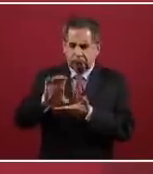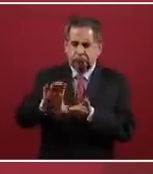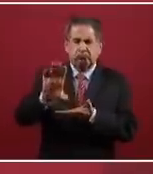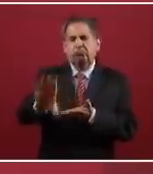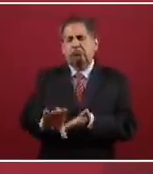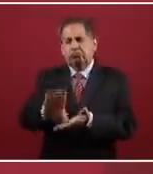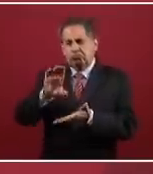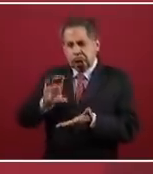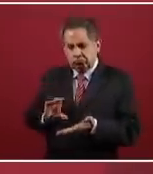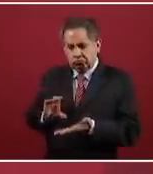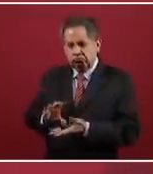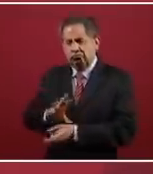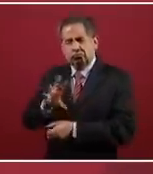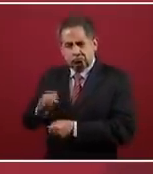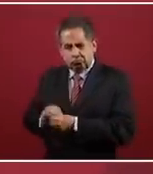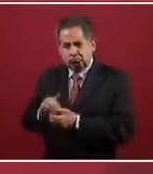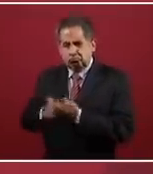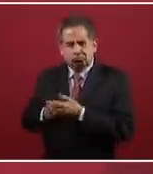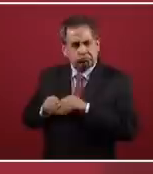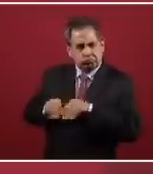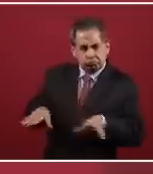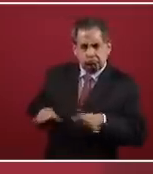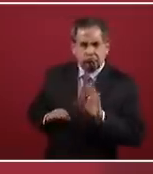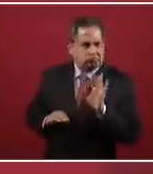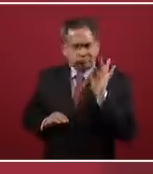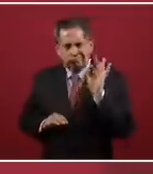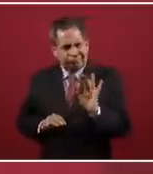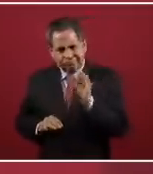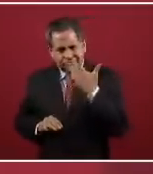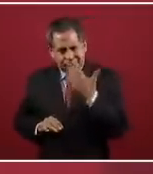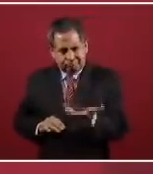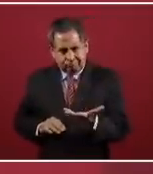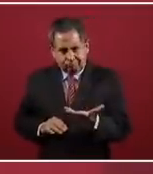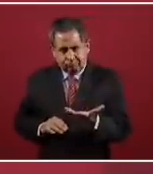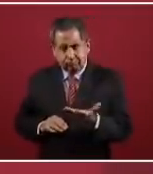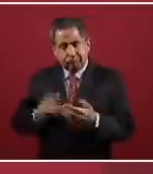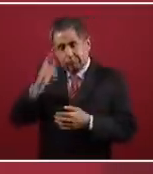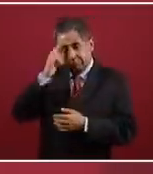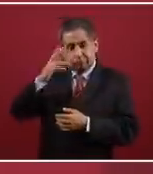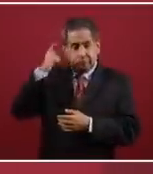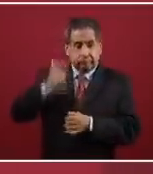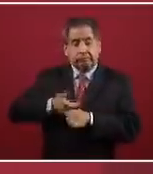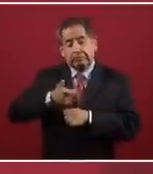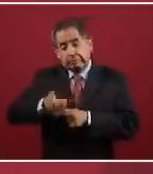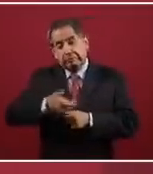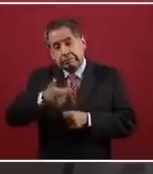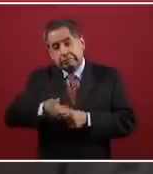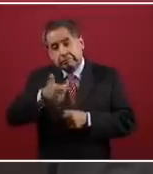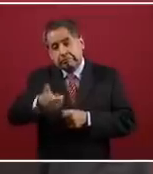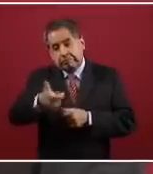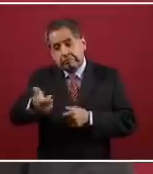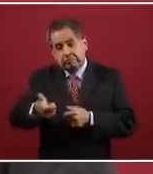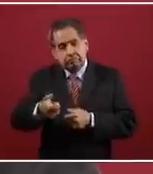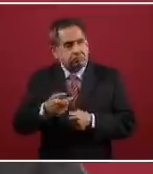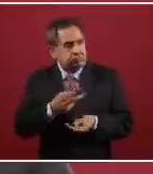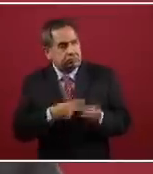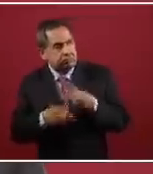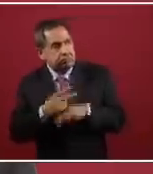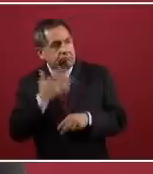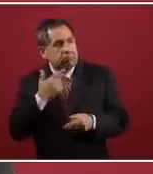inmediato. Hay diversos mecanismos, pero todo lo pagado durante el periodo en que no llegaba el